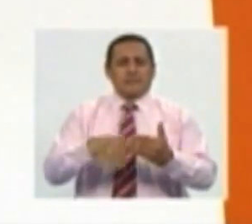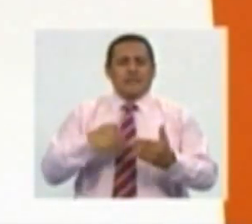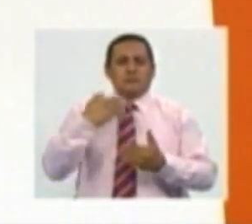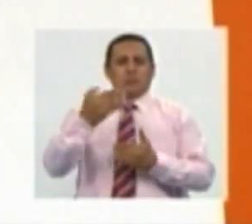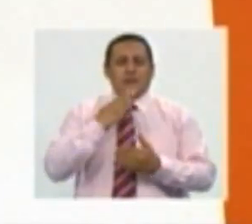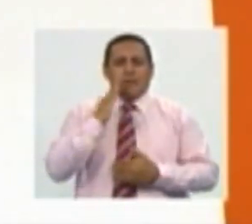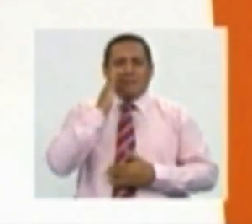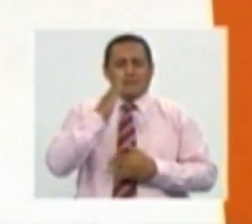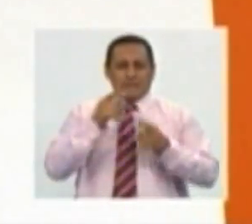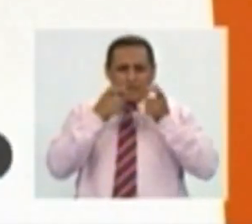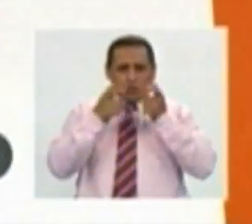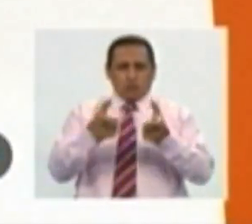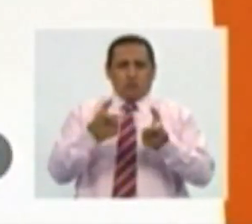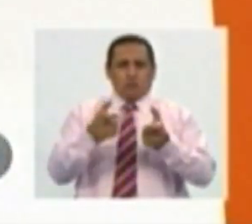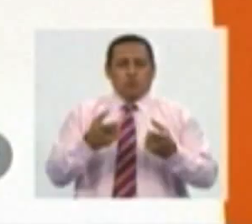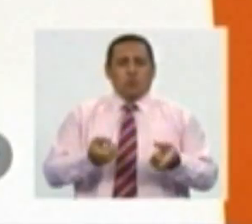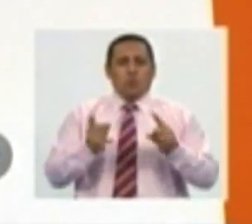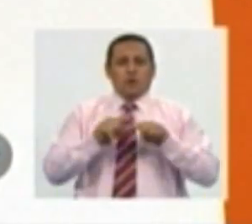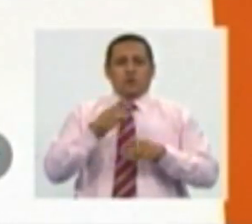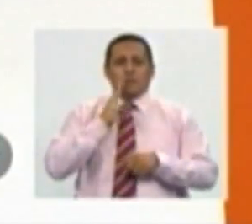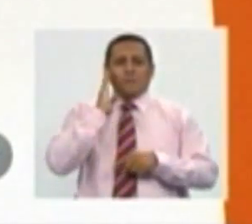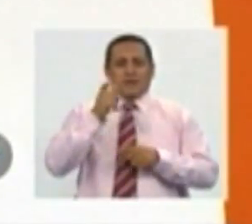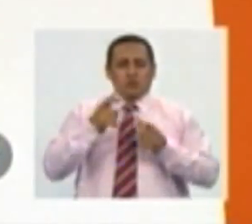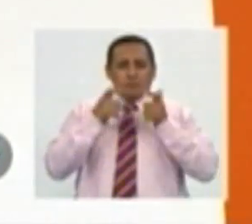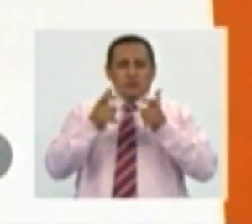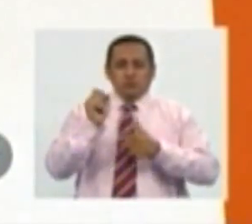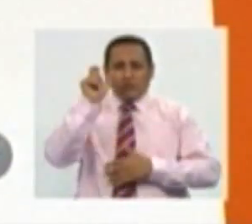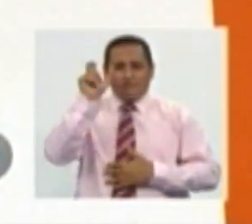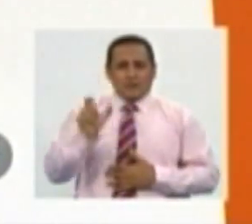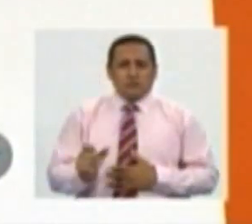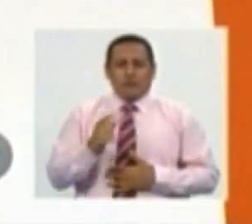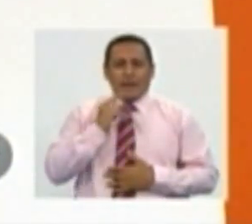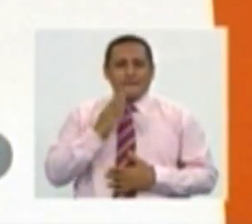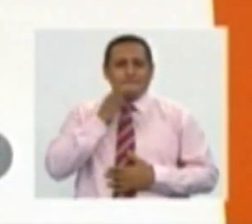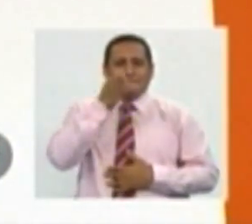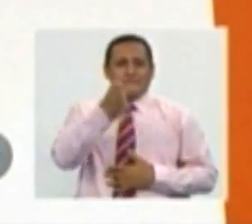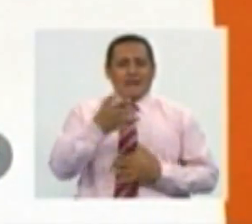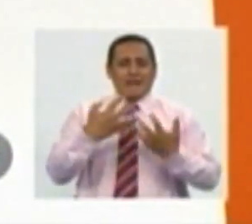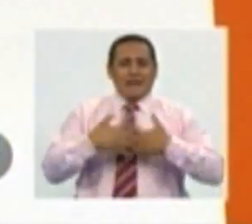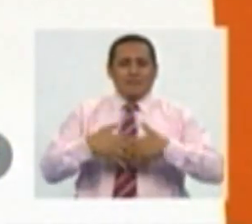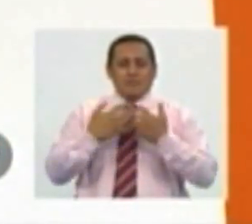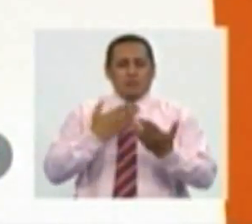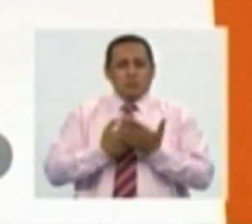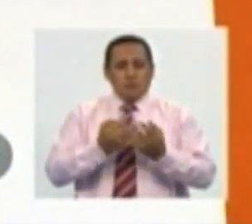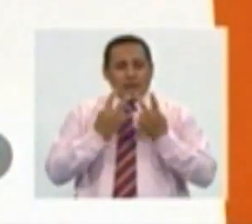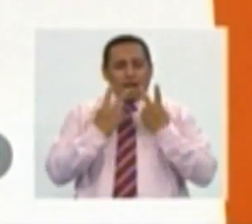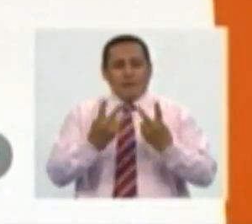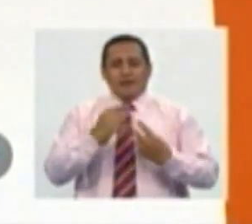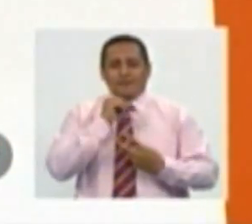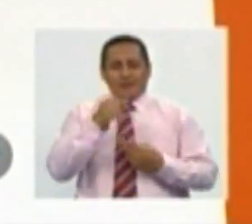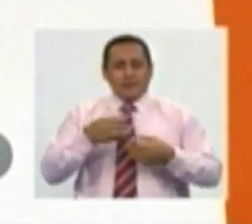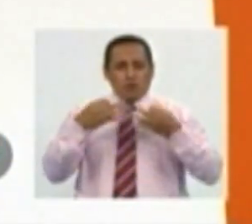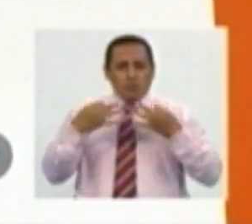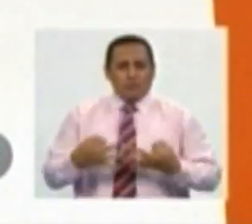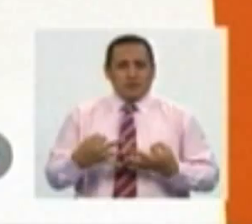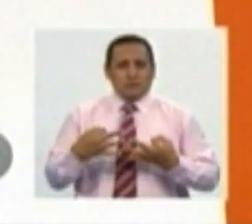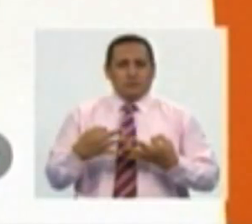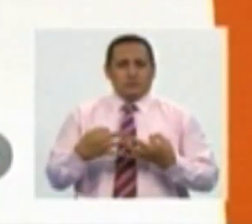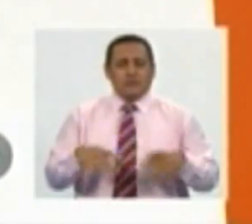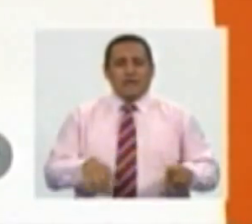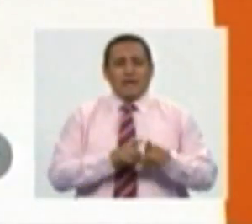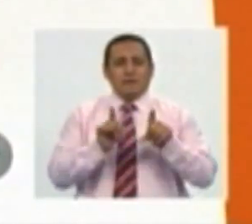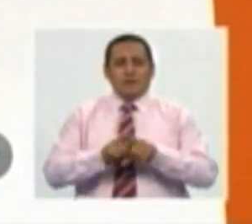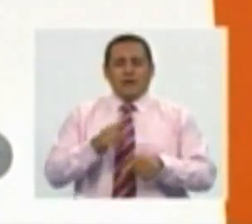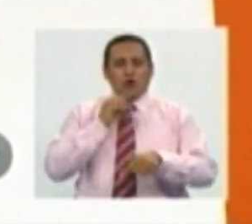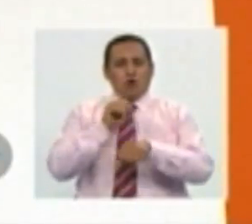y se genera la orden de inspección. La orden de inspección va a hacer que un inspector asista a la empresa, verifique estos incumplimientos y de alguna